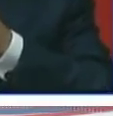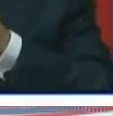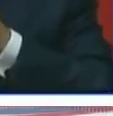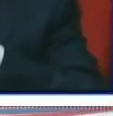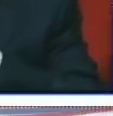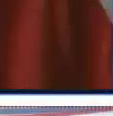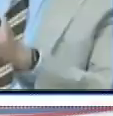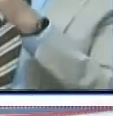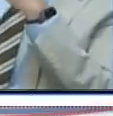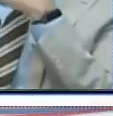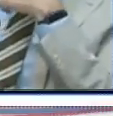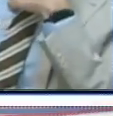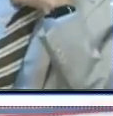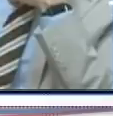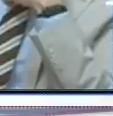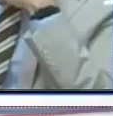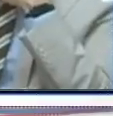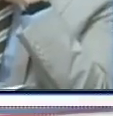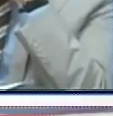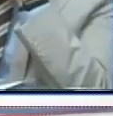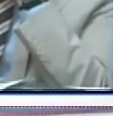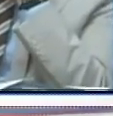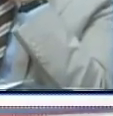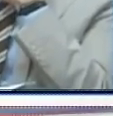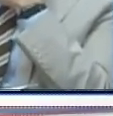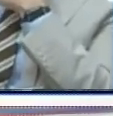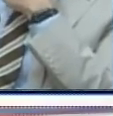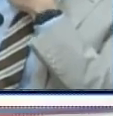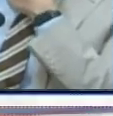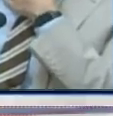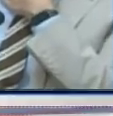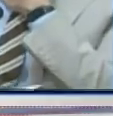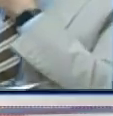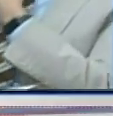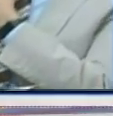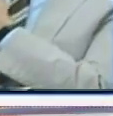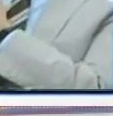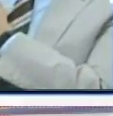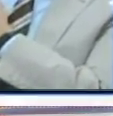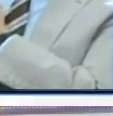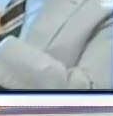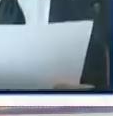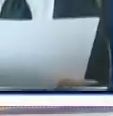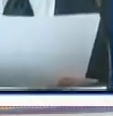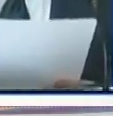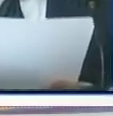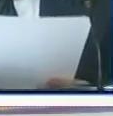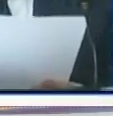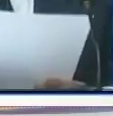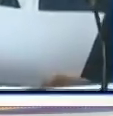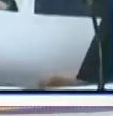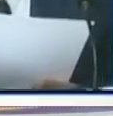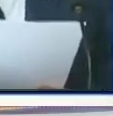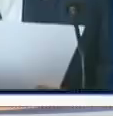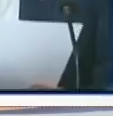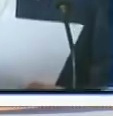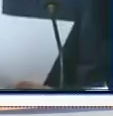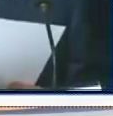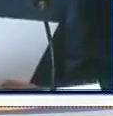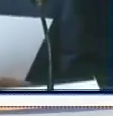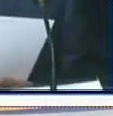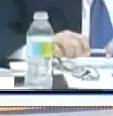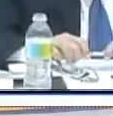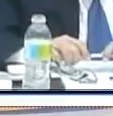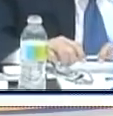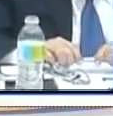Delcy Rodríguez, están en República Dominicana porque hoy, primero de diciembre, y mañana,